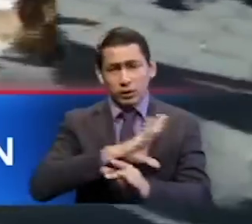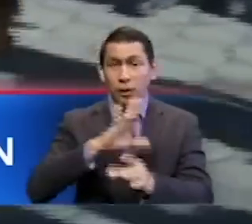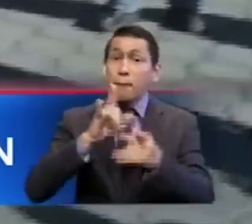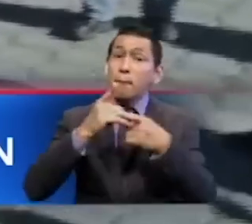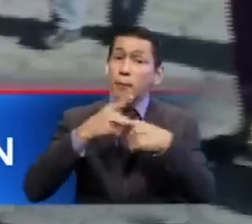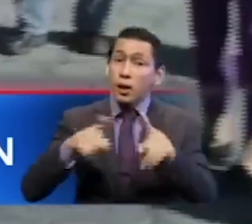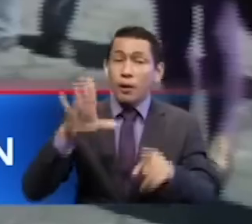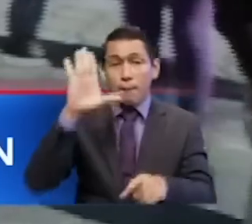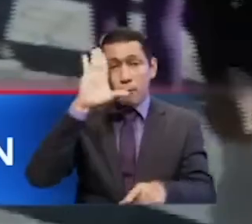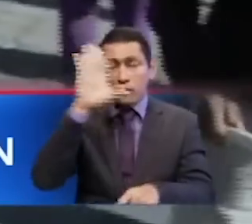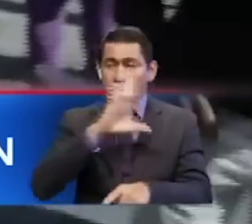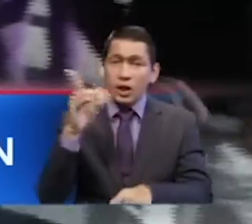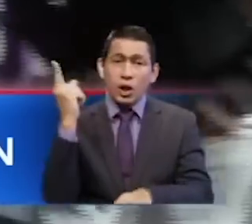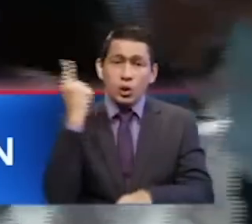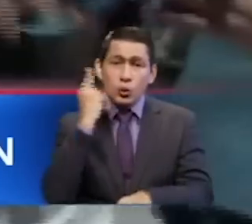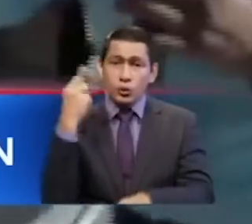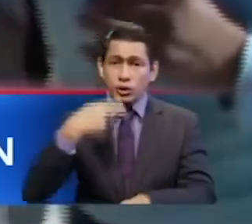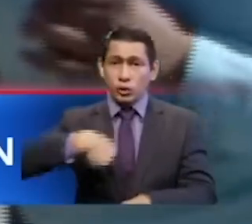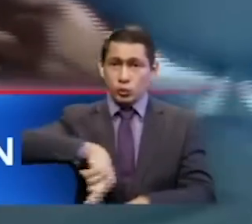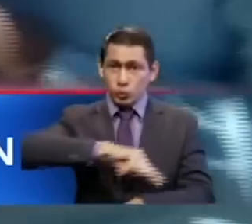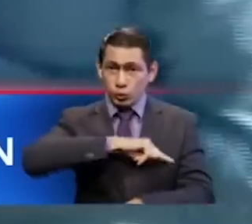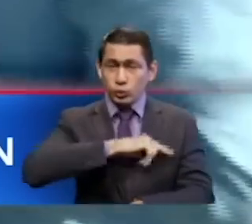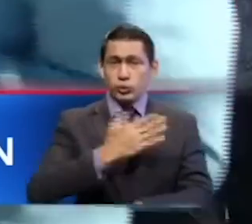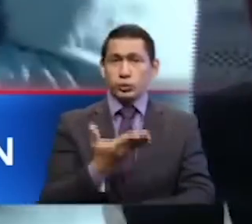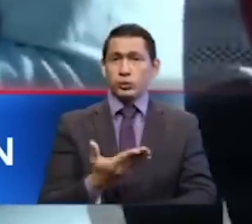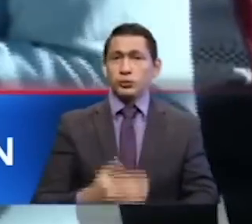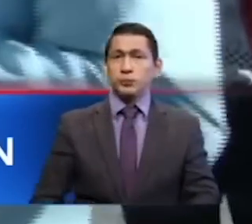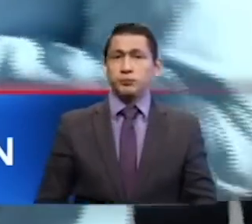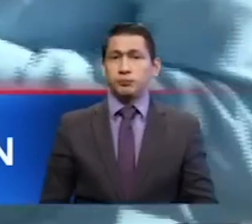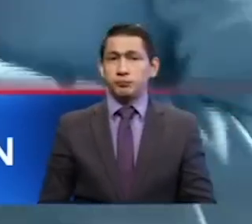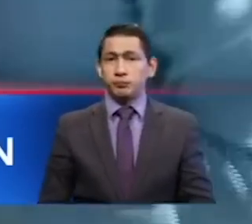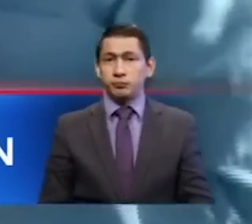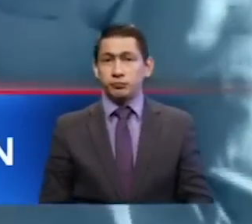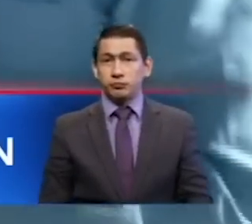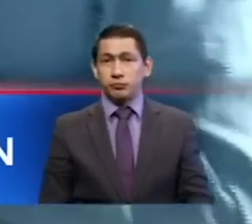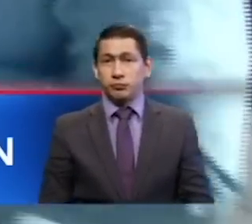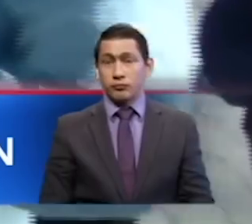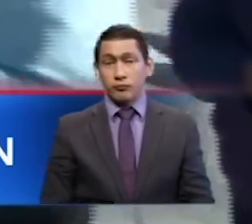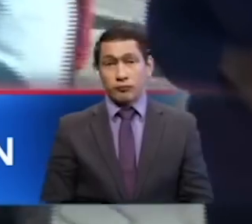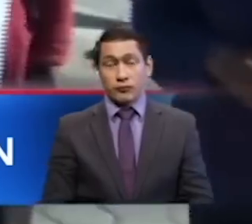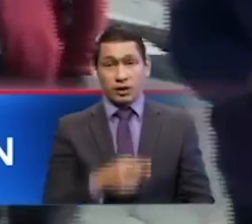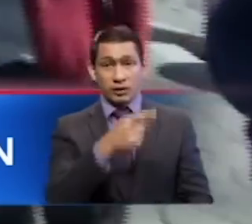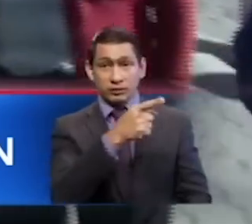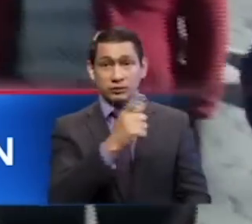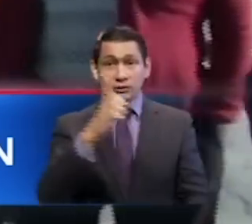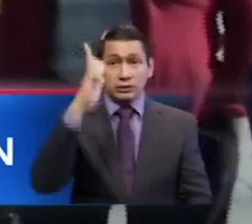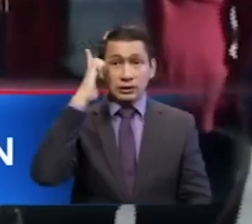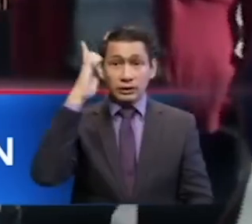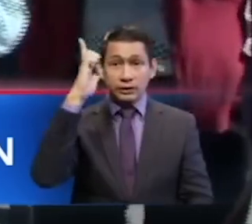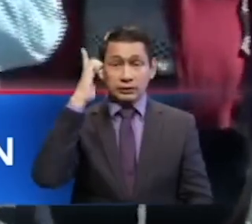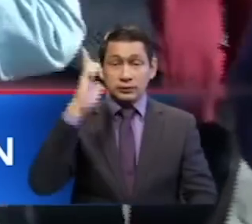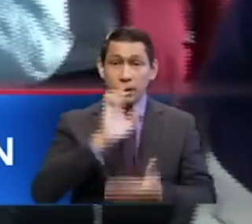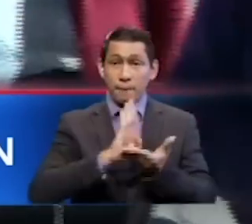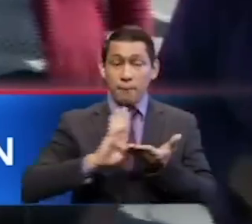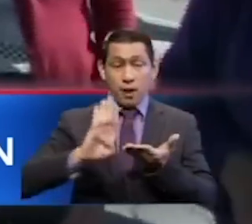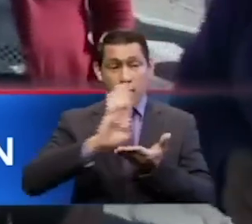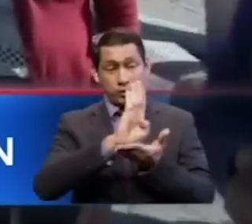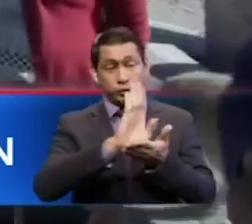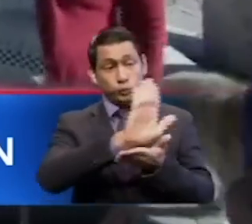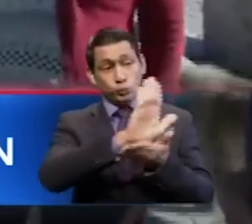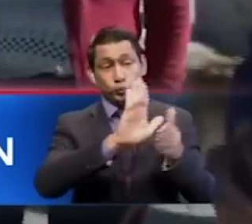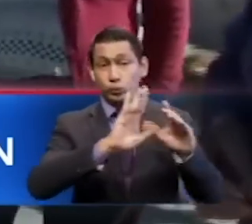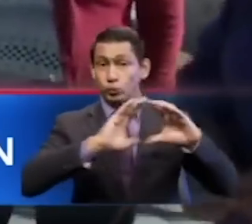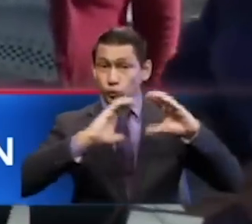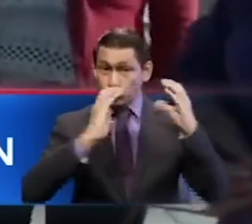policía. Importante mencionar, porque miren, los vecinos, como lo había dicho acá, una de las personas dirigentes barriales, ellos están organizados, pero aún así